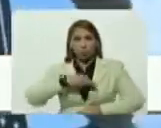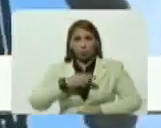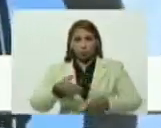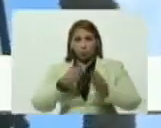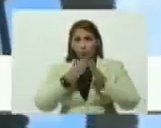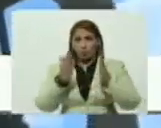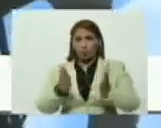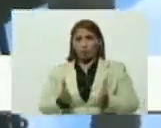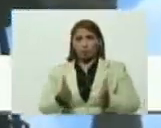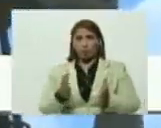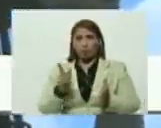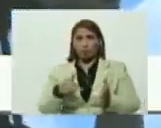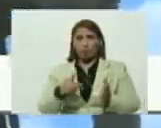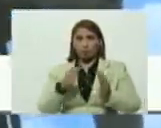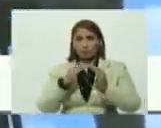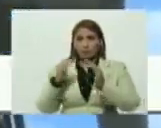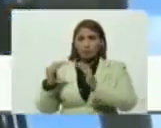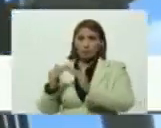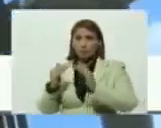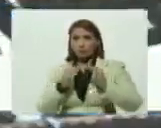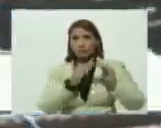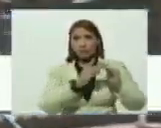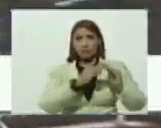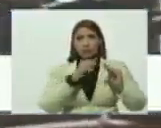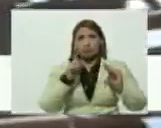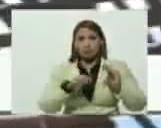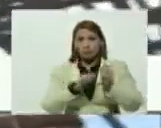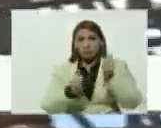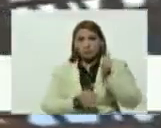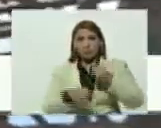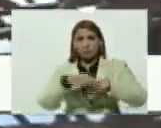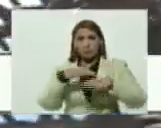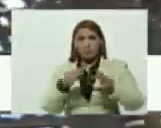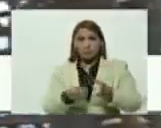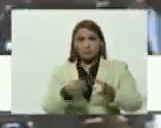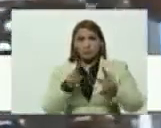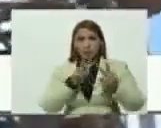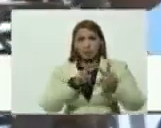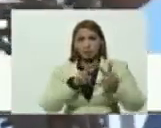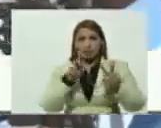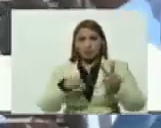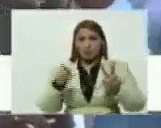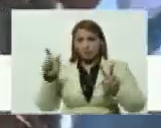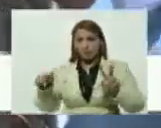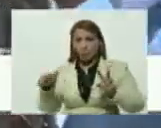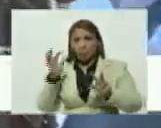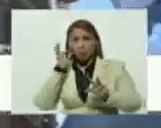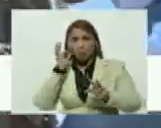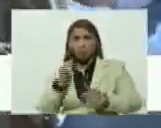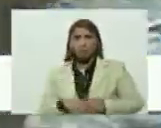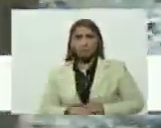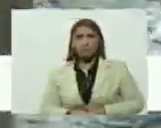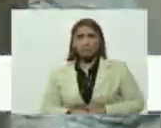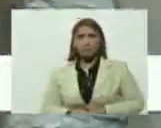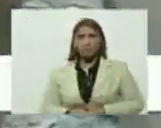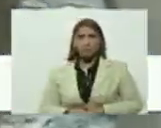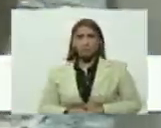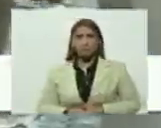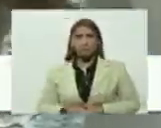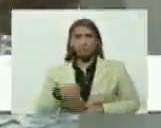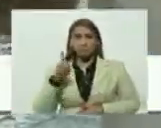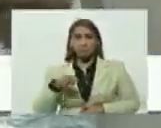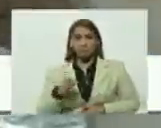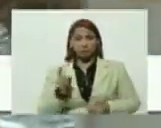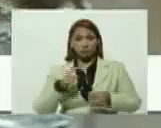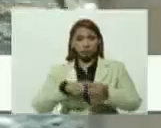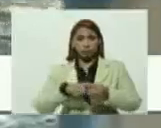pueblo, incluso con la camarada Joana Carrillo, que es viceministra de Vivienda, la compañera Mirelis Marín, que también